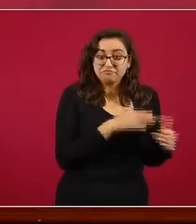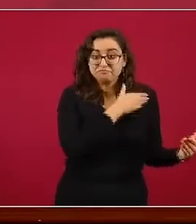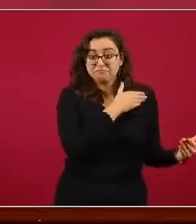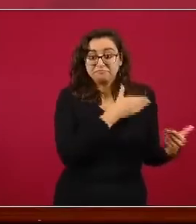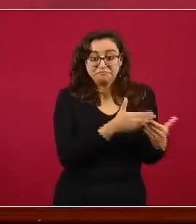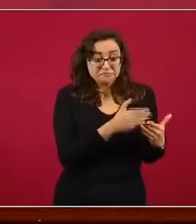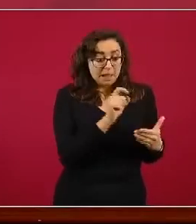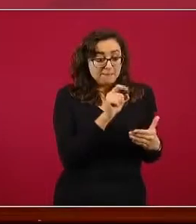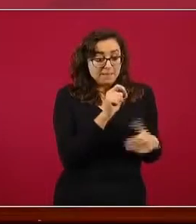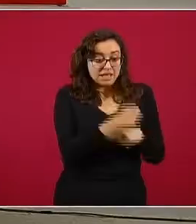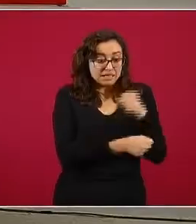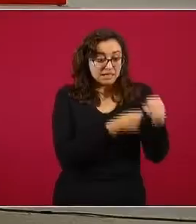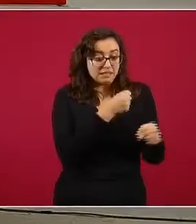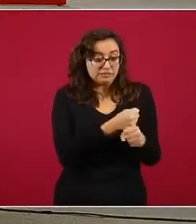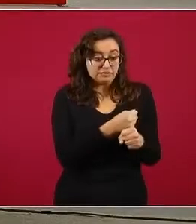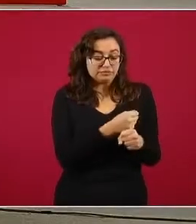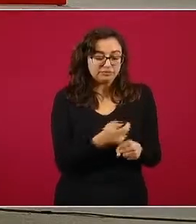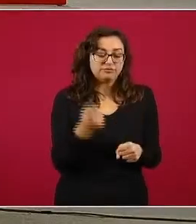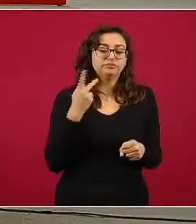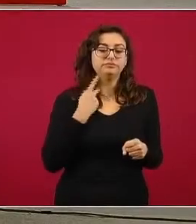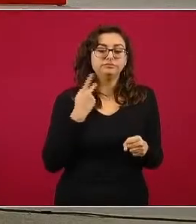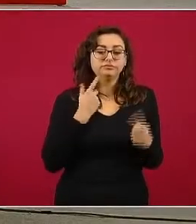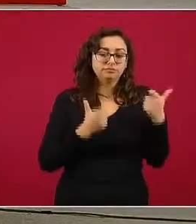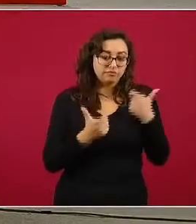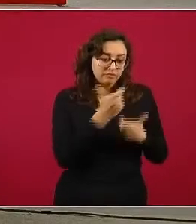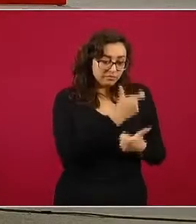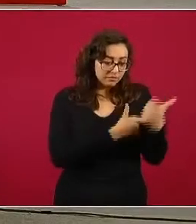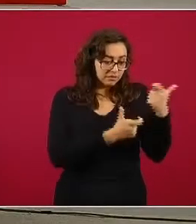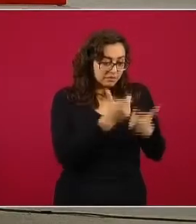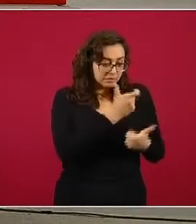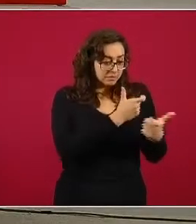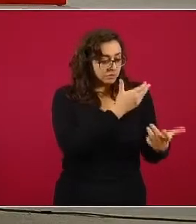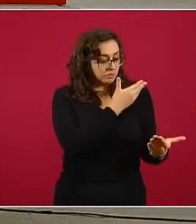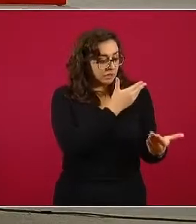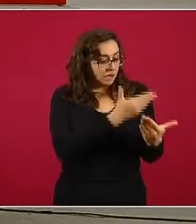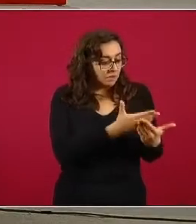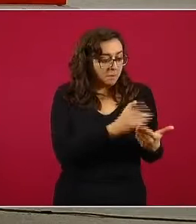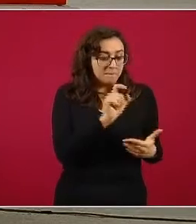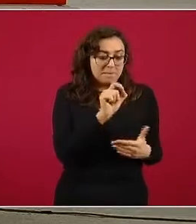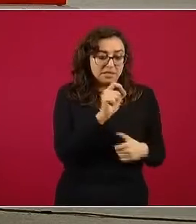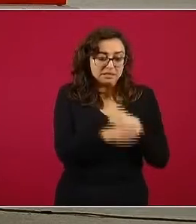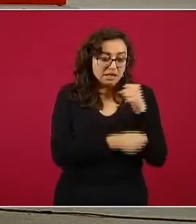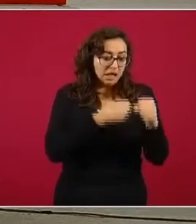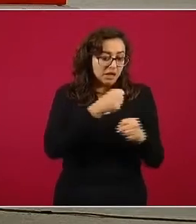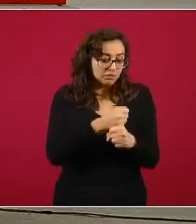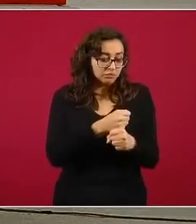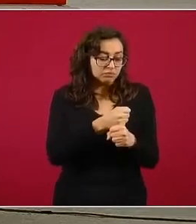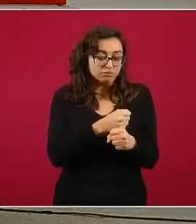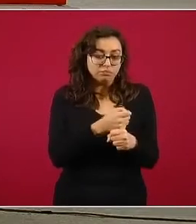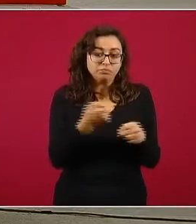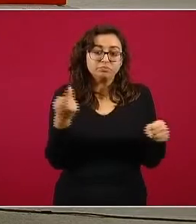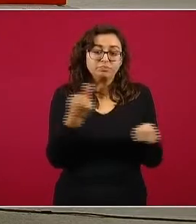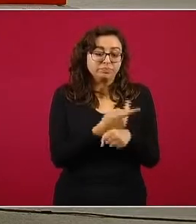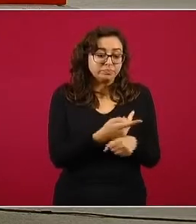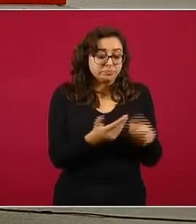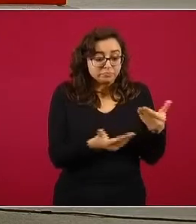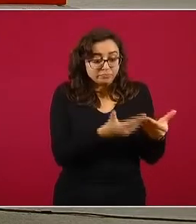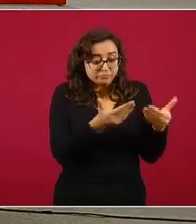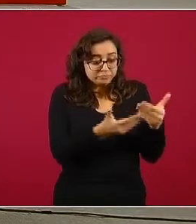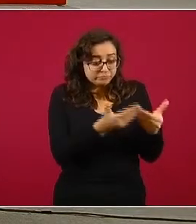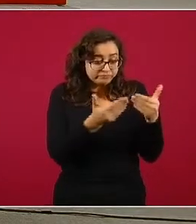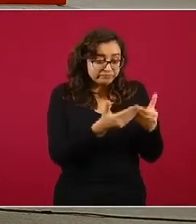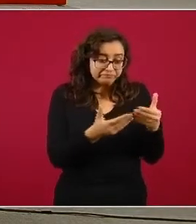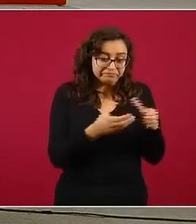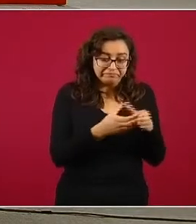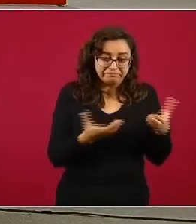políticas económicas que México ha seguido en los últimos 20 años han hecho que unos pocos se hagan más